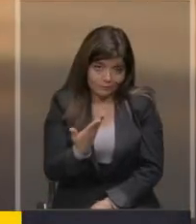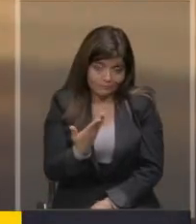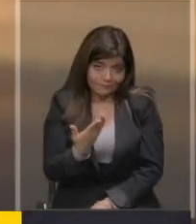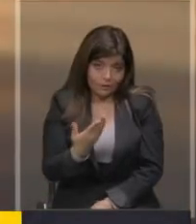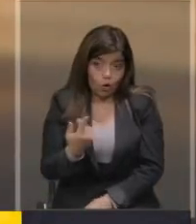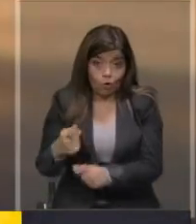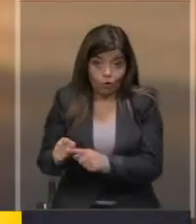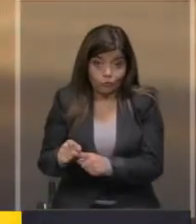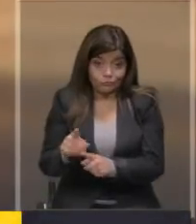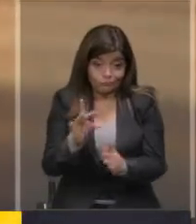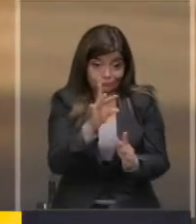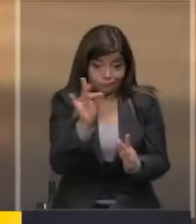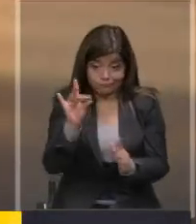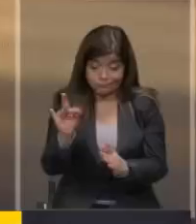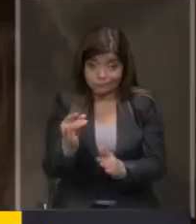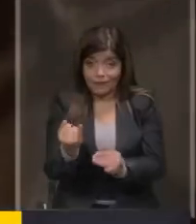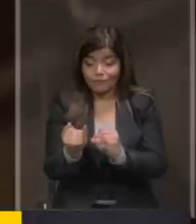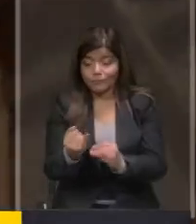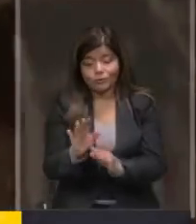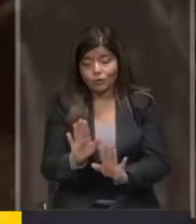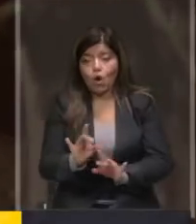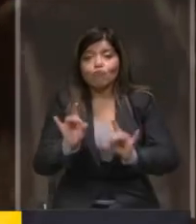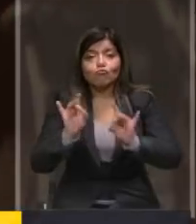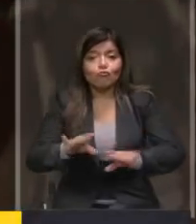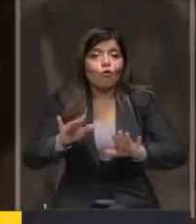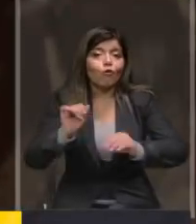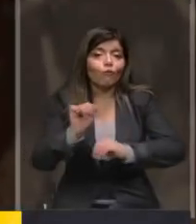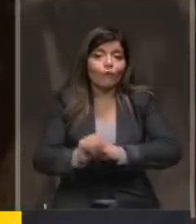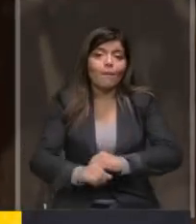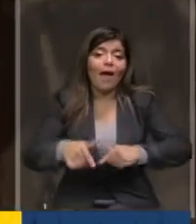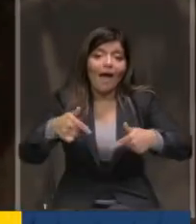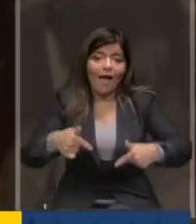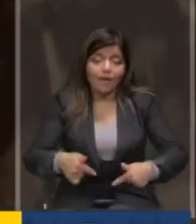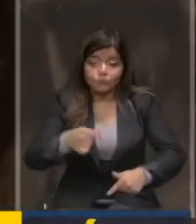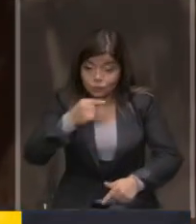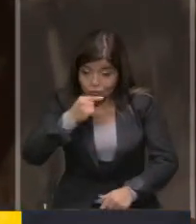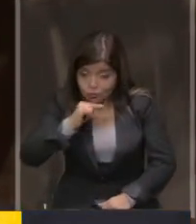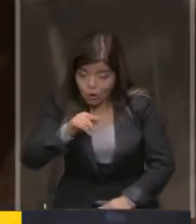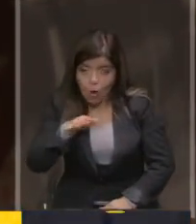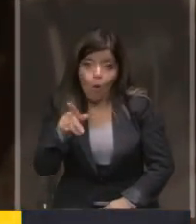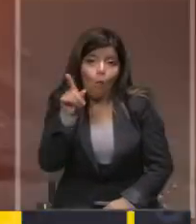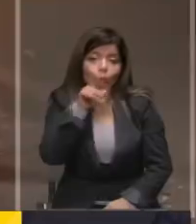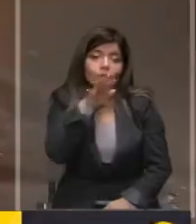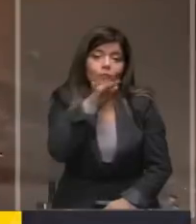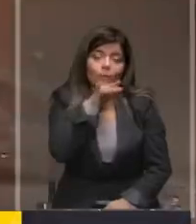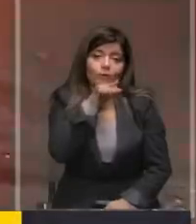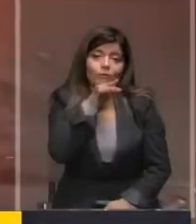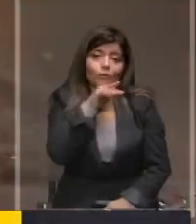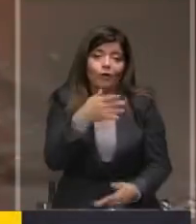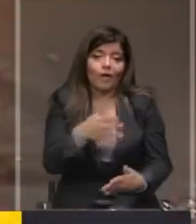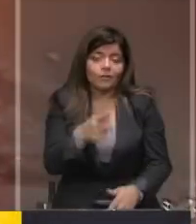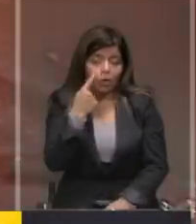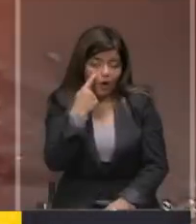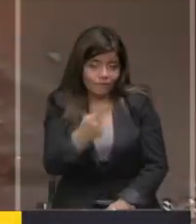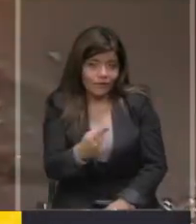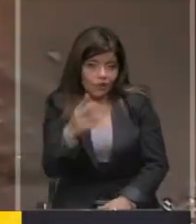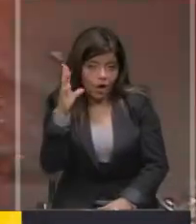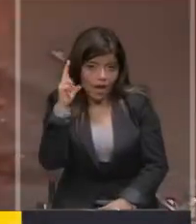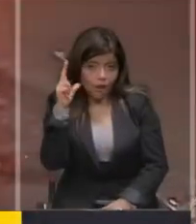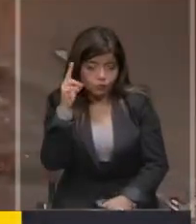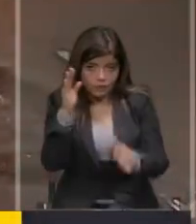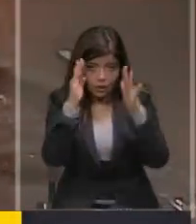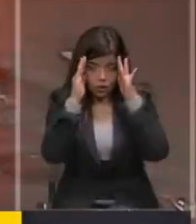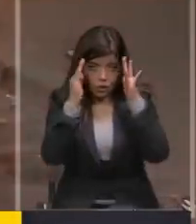es lo que ya ha podido confirmar la policía en los últimos minutos se respecto a este macabro hallazgo que ustedes también escuchaban con